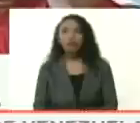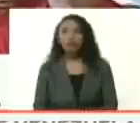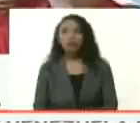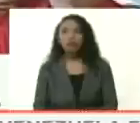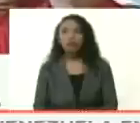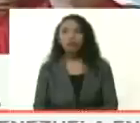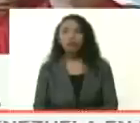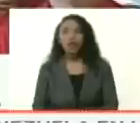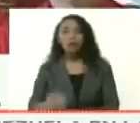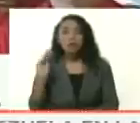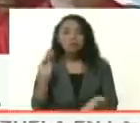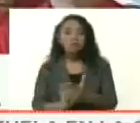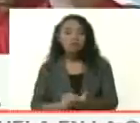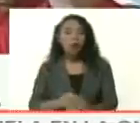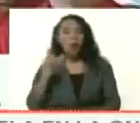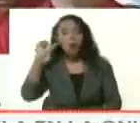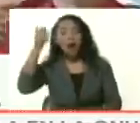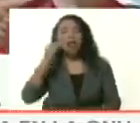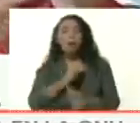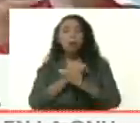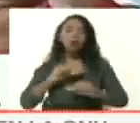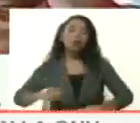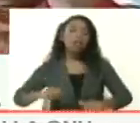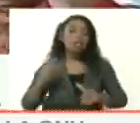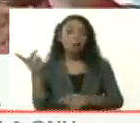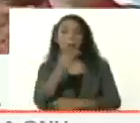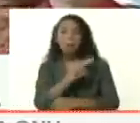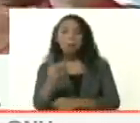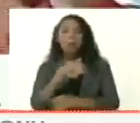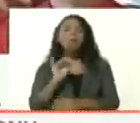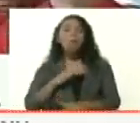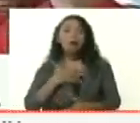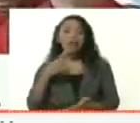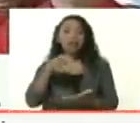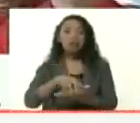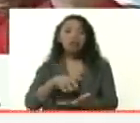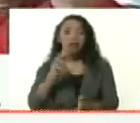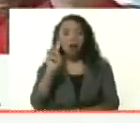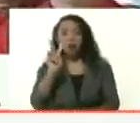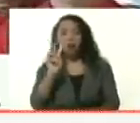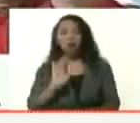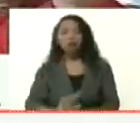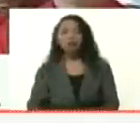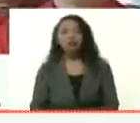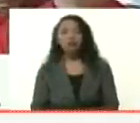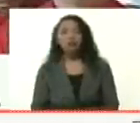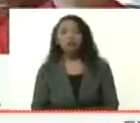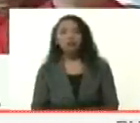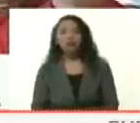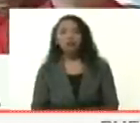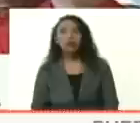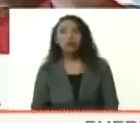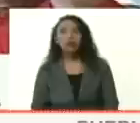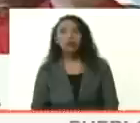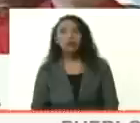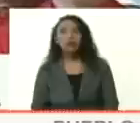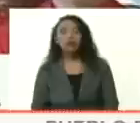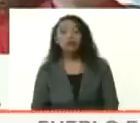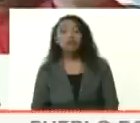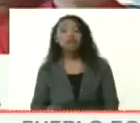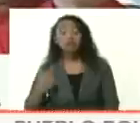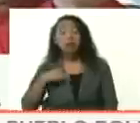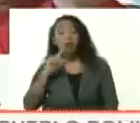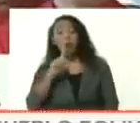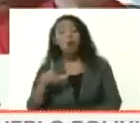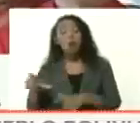Pongamos, pues, Guárico y Portuguesa. Entonces, cuando el compañero León Heredia me dice, tenemos un sitio a